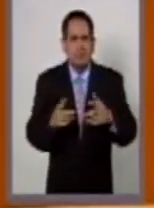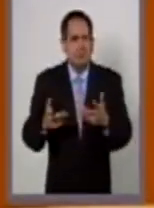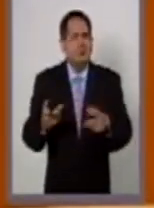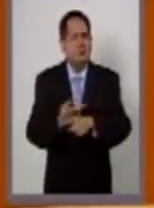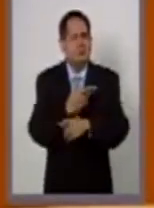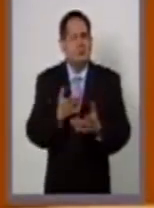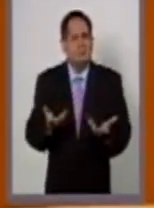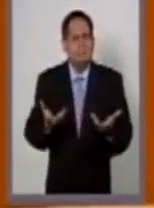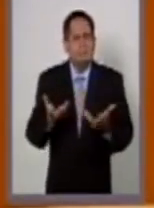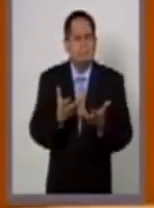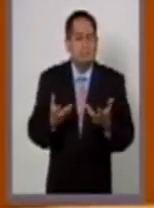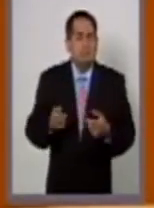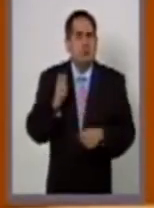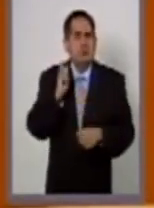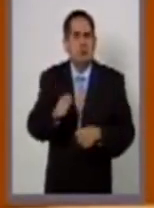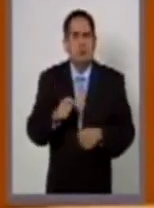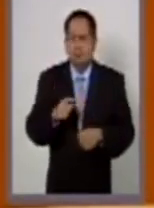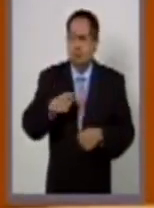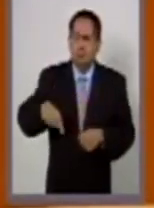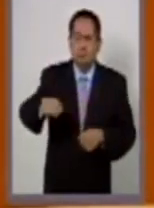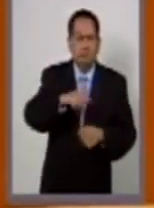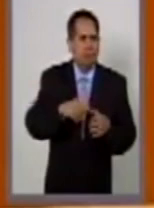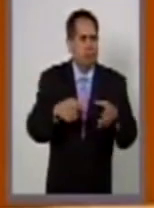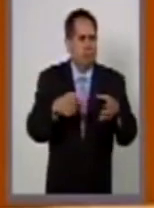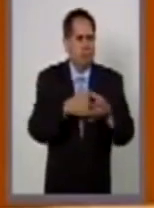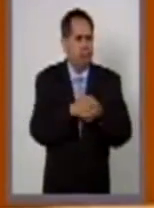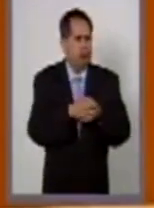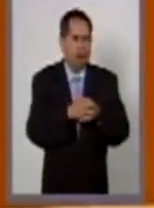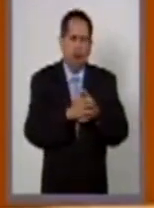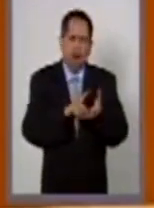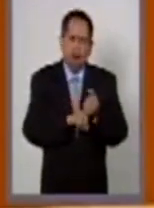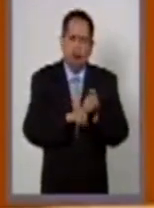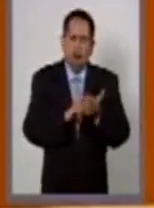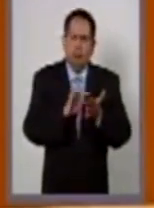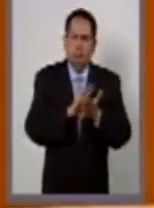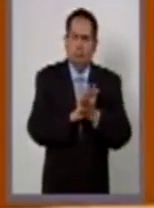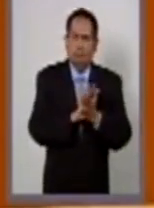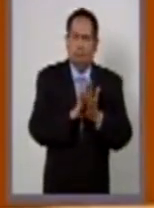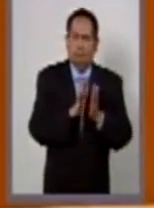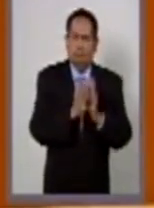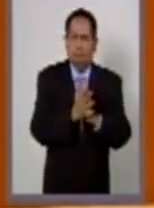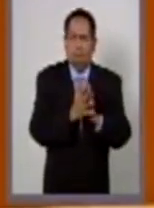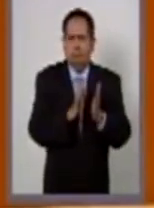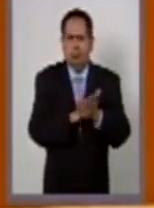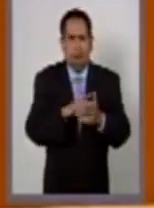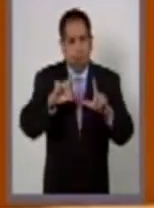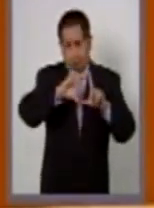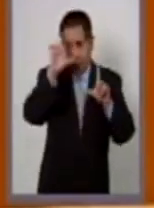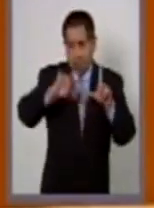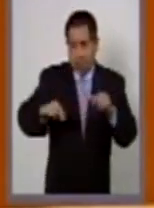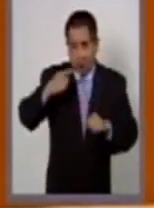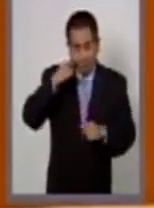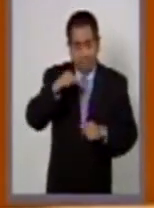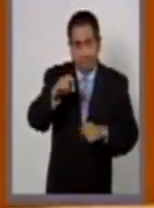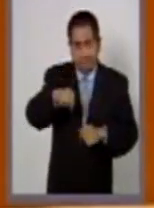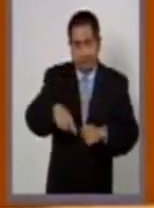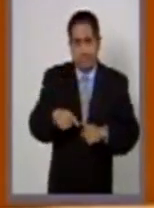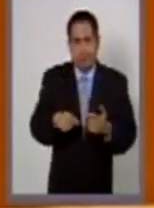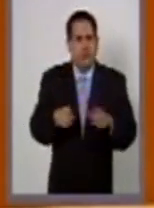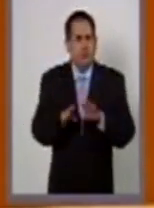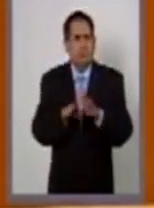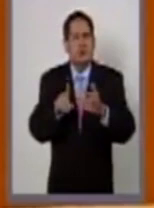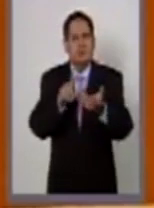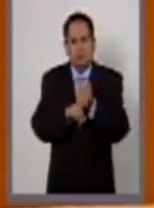se crea? Se crea un organismo mafioso. Aquí a nivel nacional